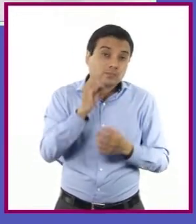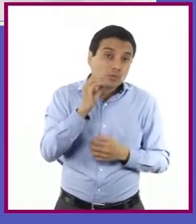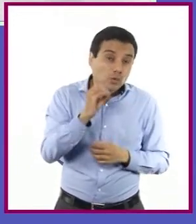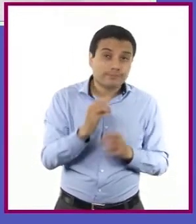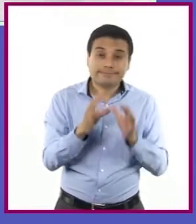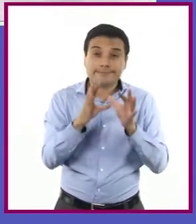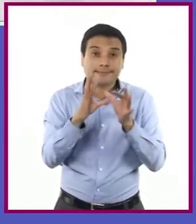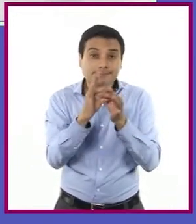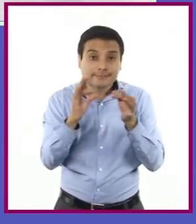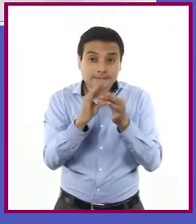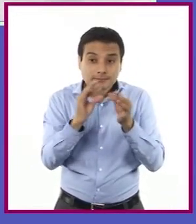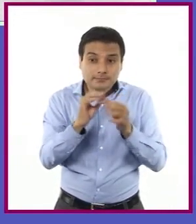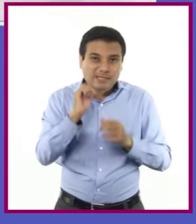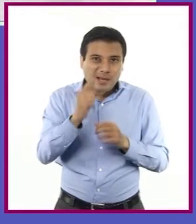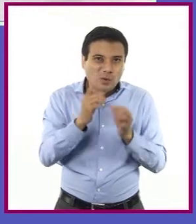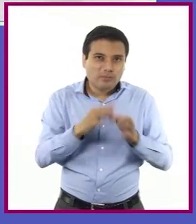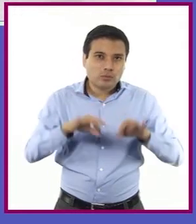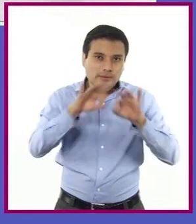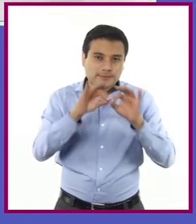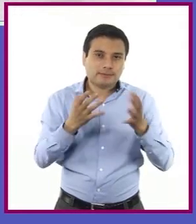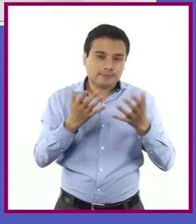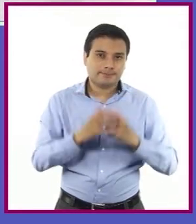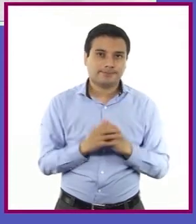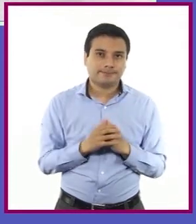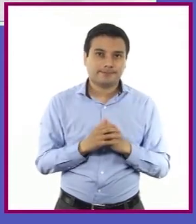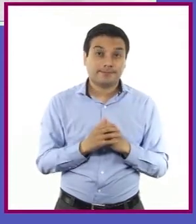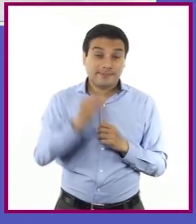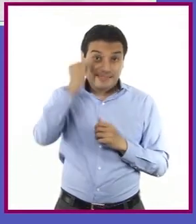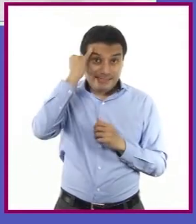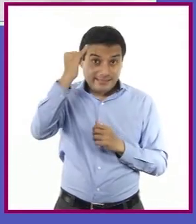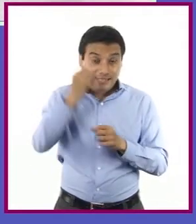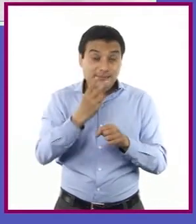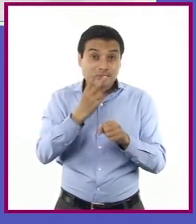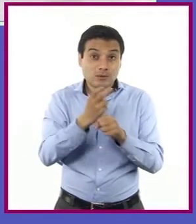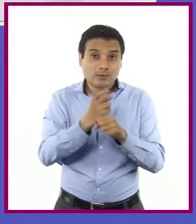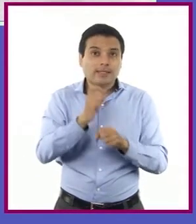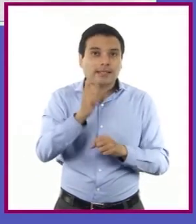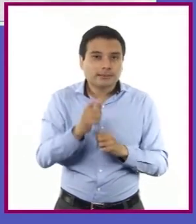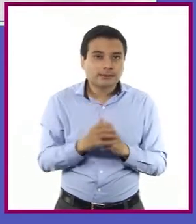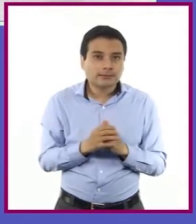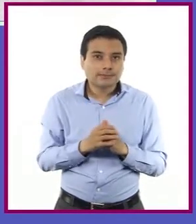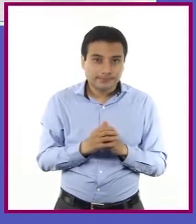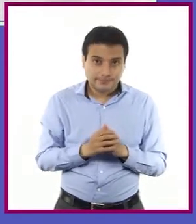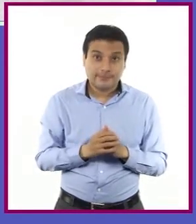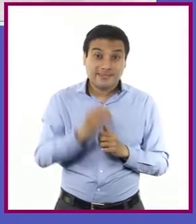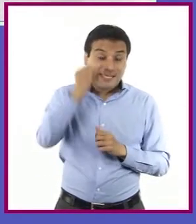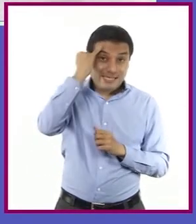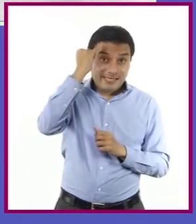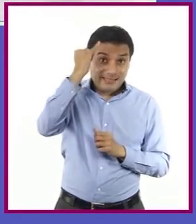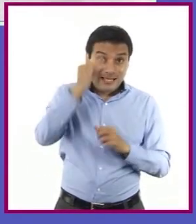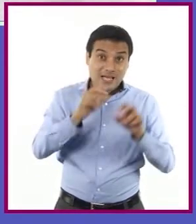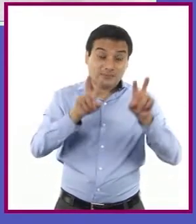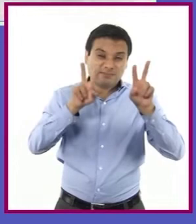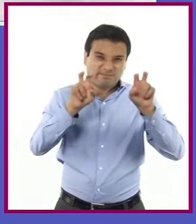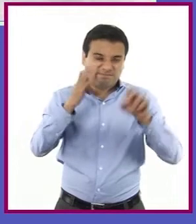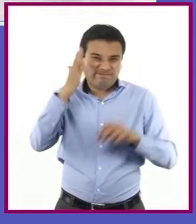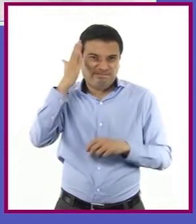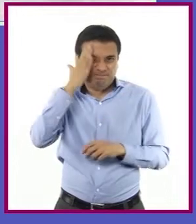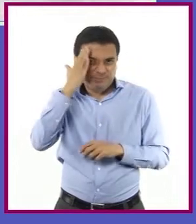explican procesos importantes. Y las ideas secundarias complementan la idea principal con